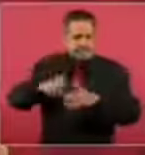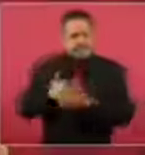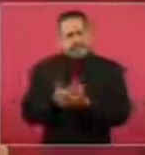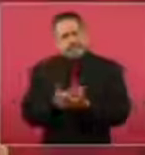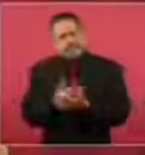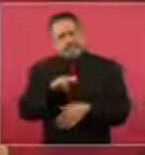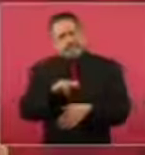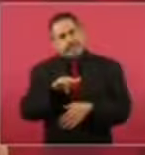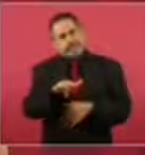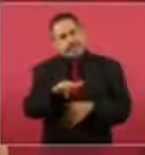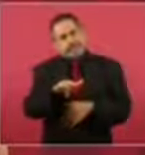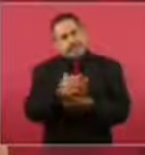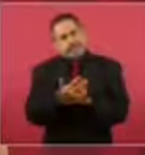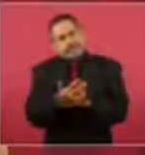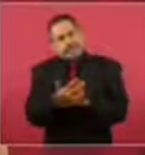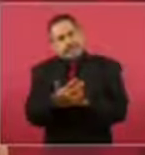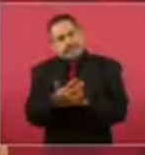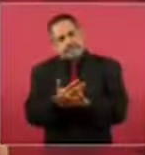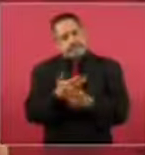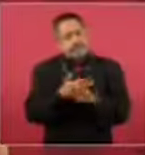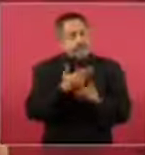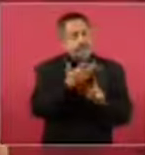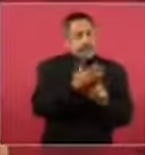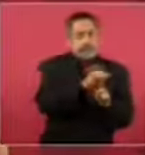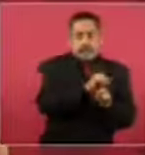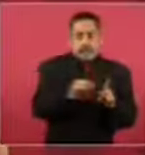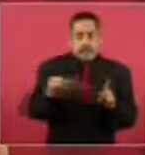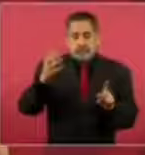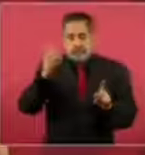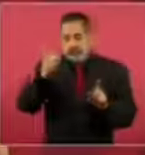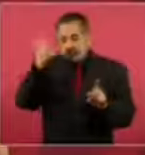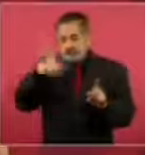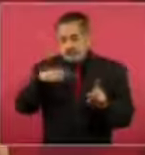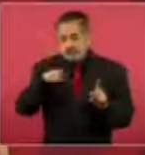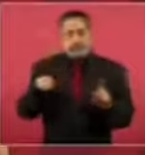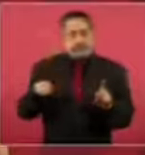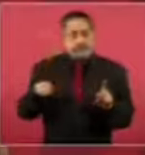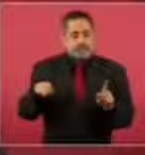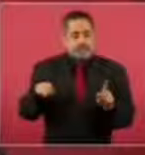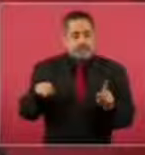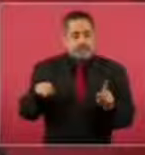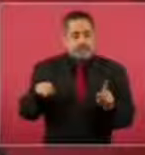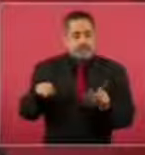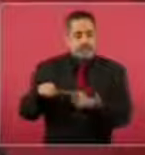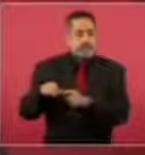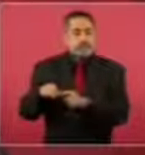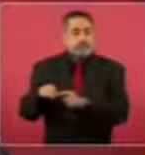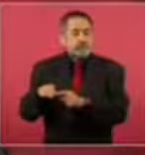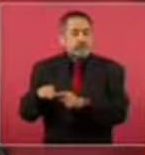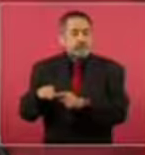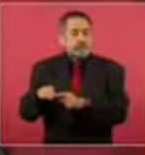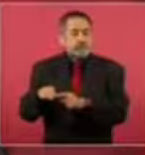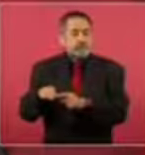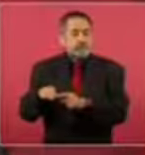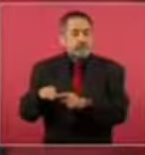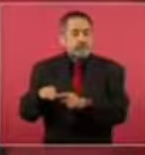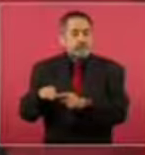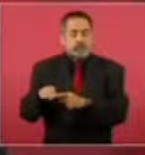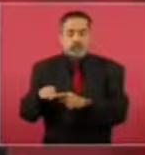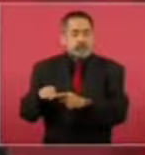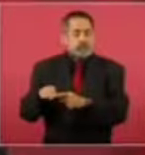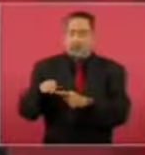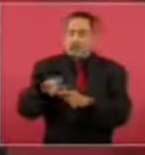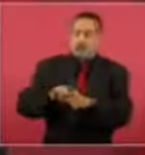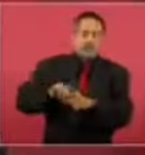El caso es que hasta las 9 de la noche les dijeron que no iban